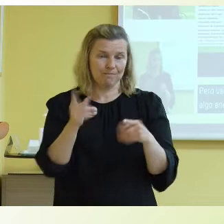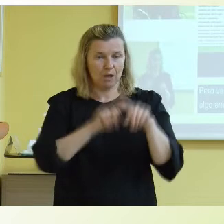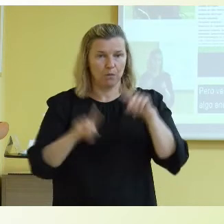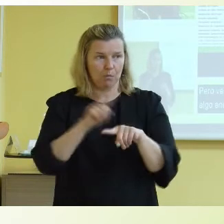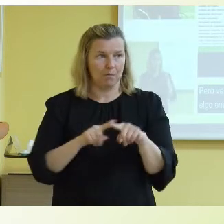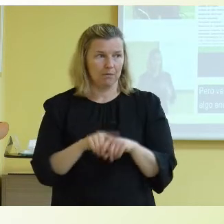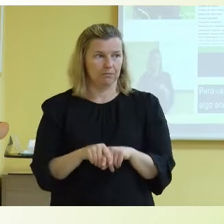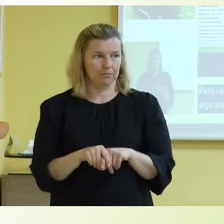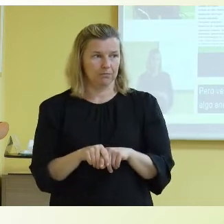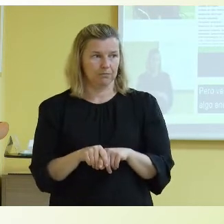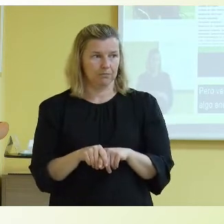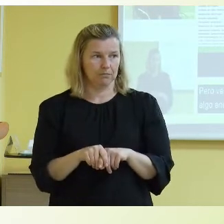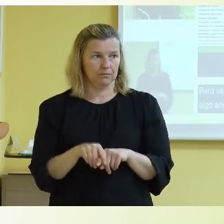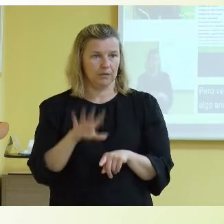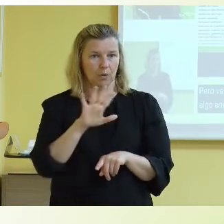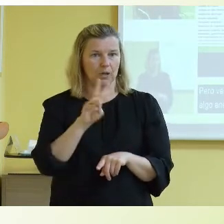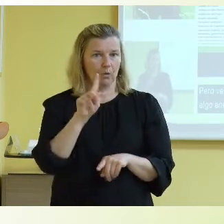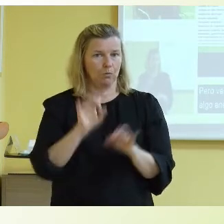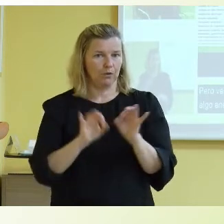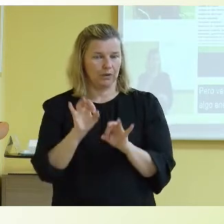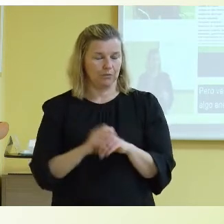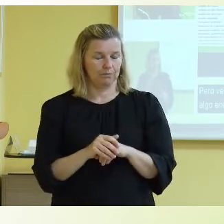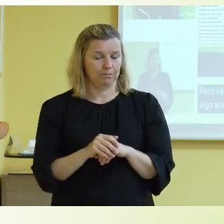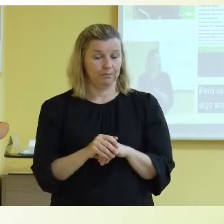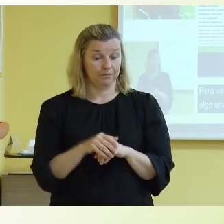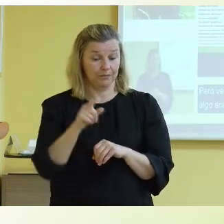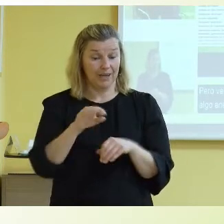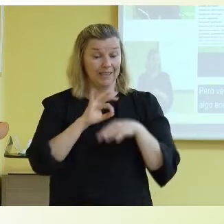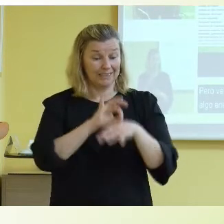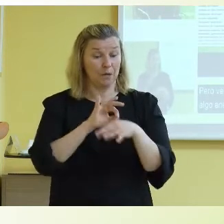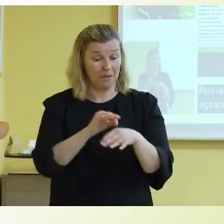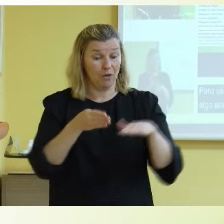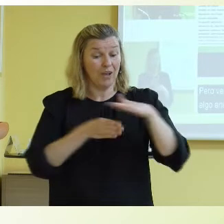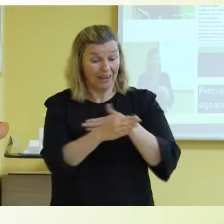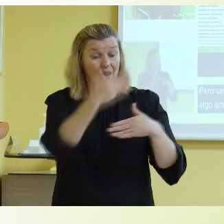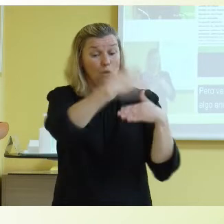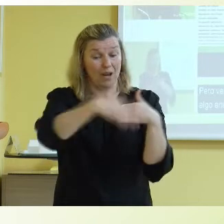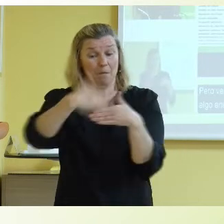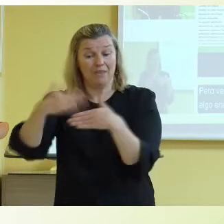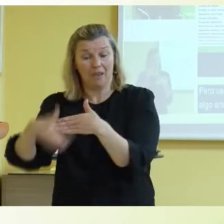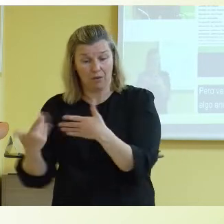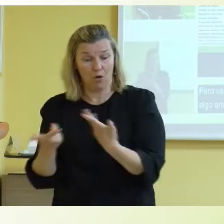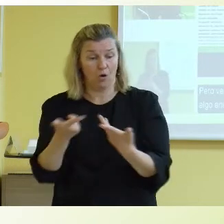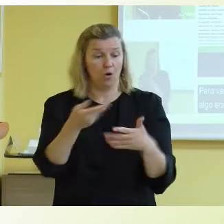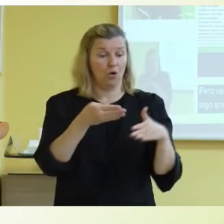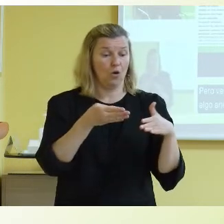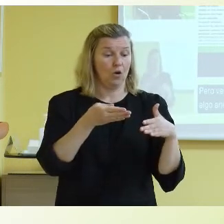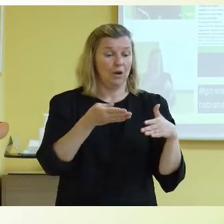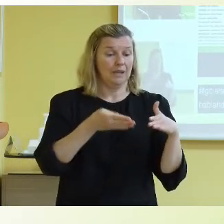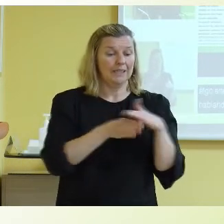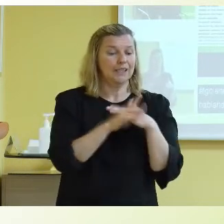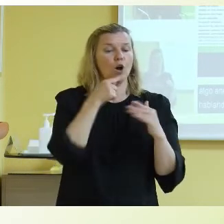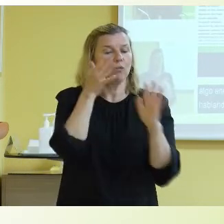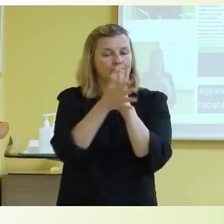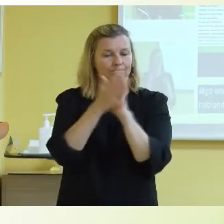Estamos hablando de limitaciones de acceso a los servicios. Ahí hay una serie de servicios con una serie de porcentajes, no quiero entrar,